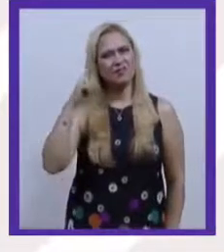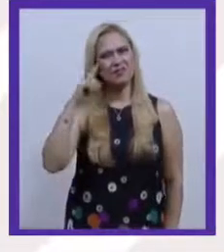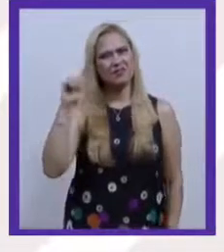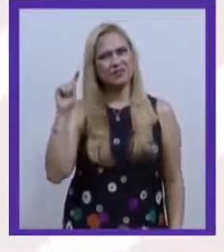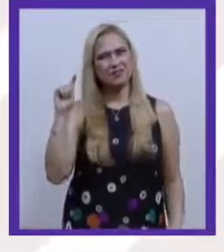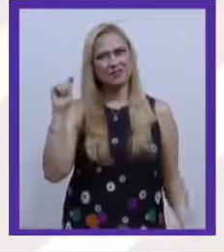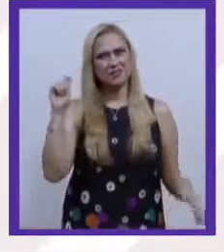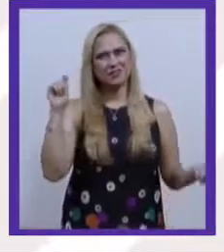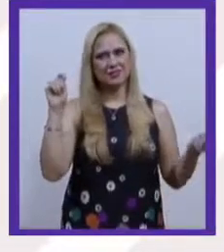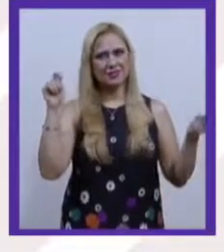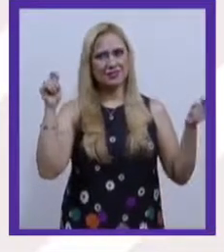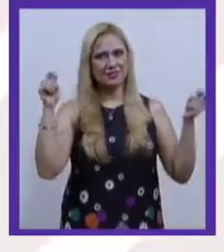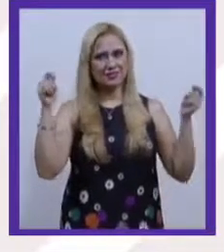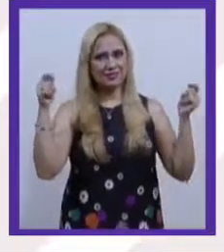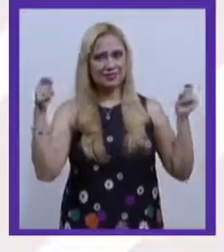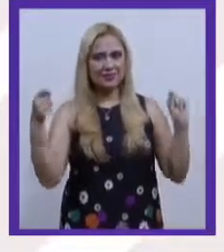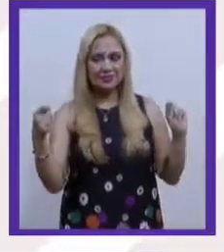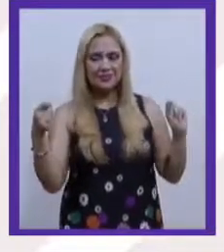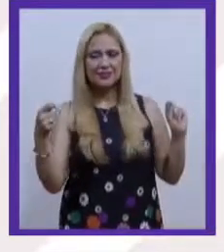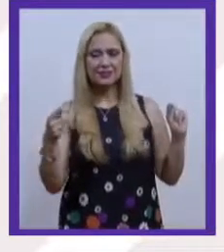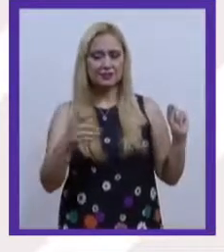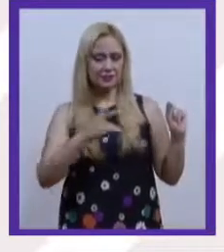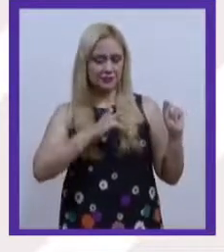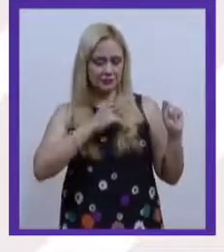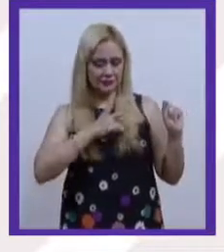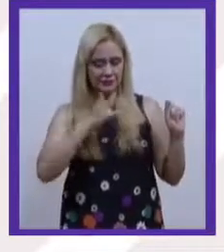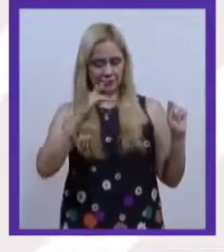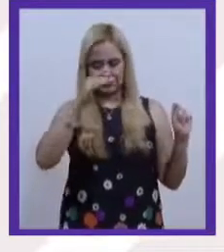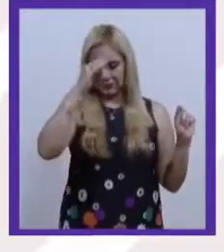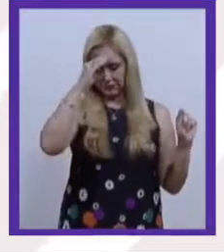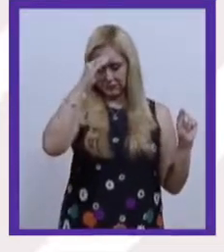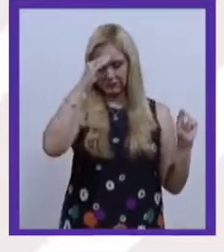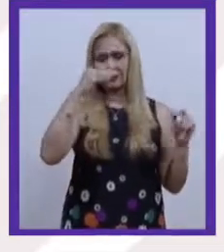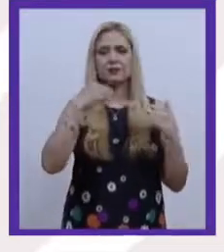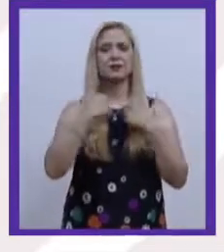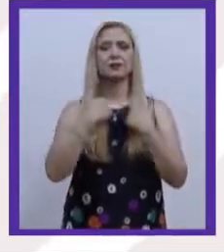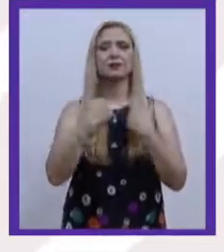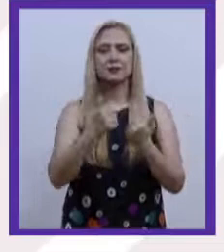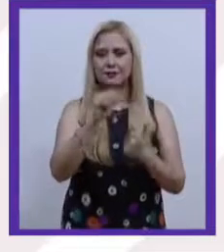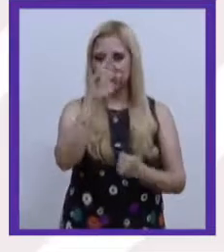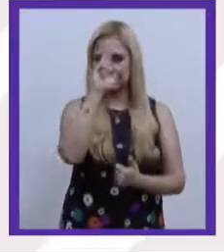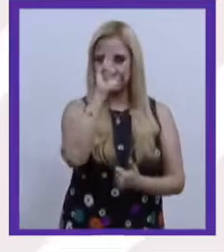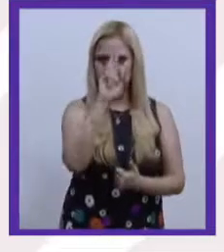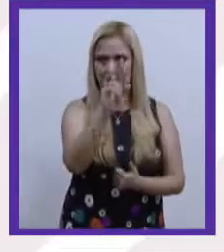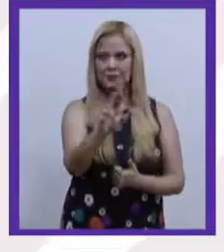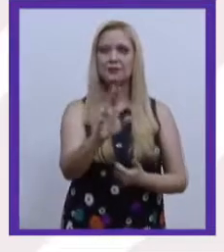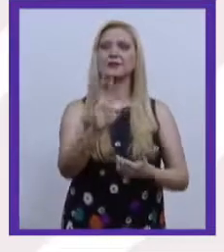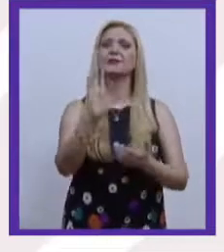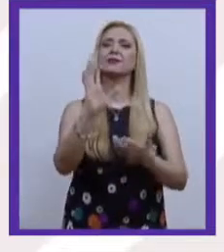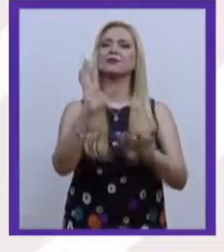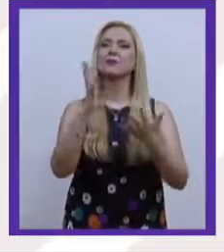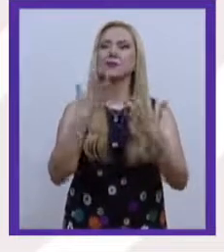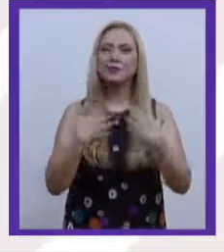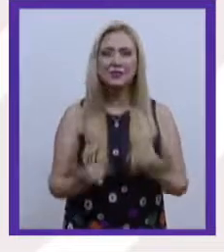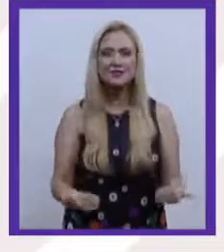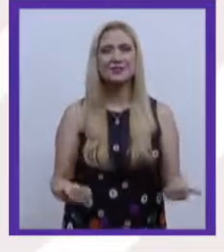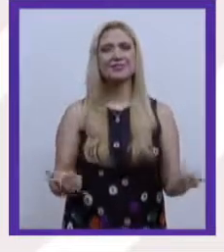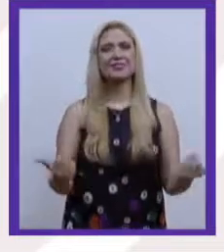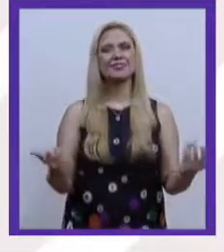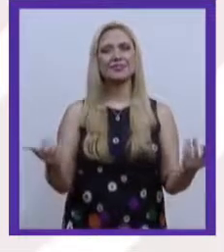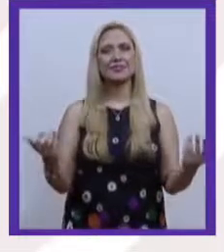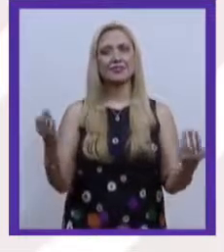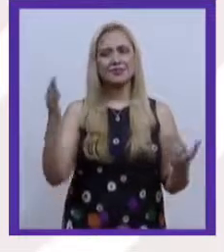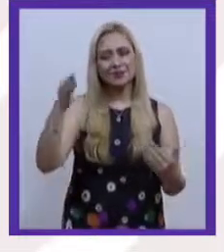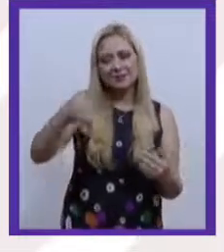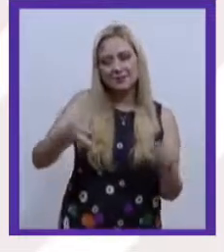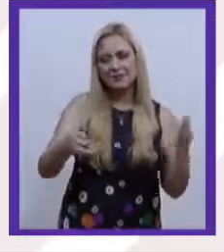¿no? Y efectivamente ser corresponsables de la otra parte de la vida donde han estado fuera, les va a